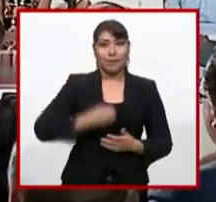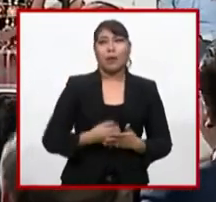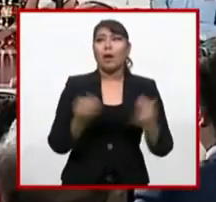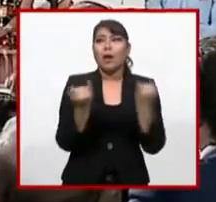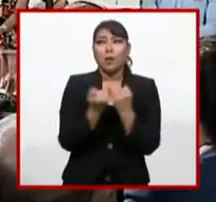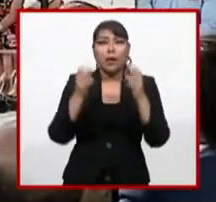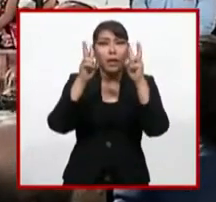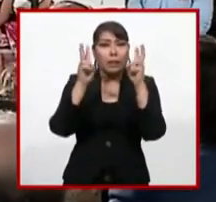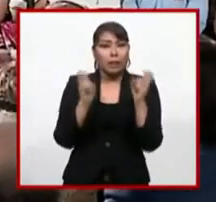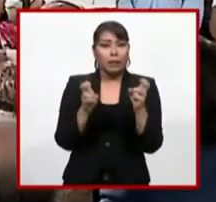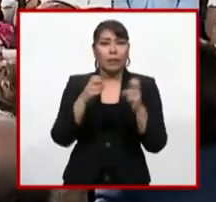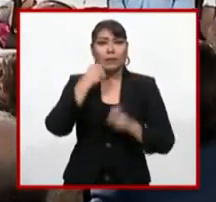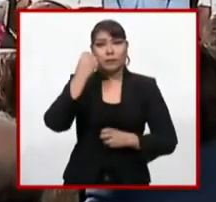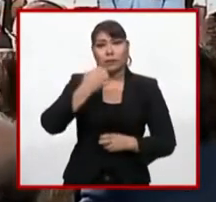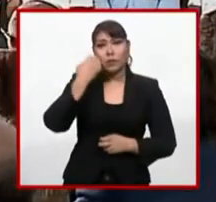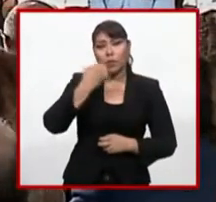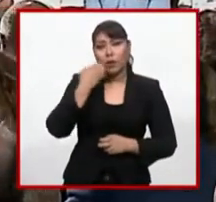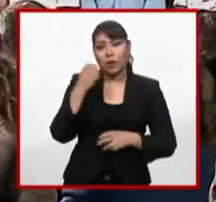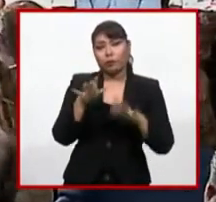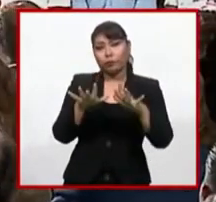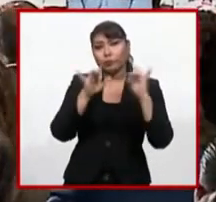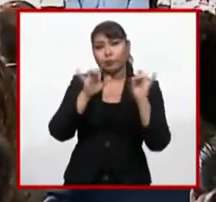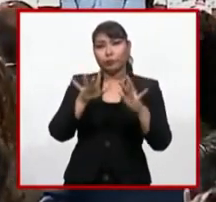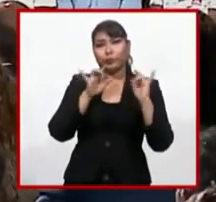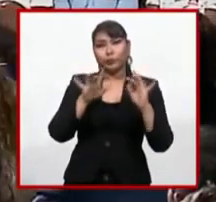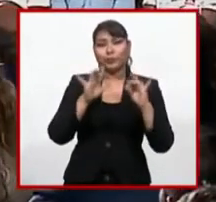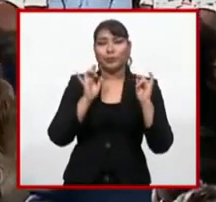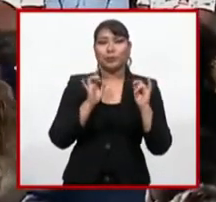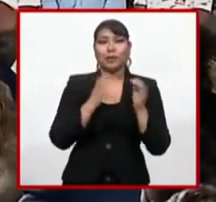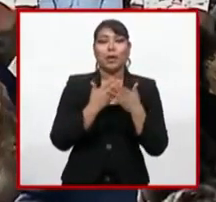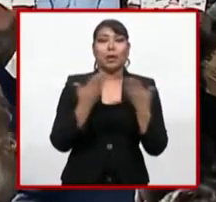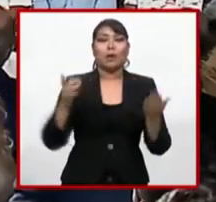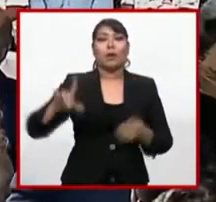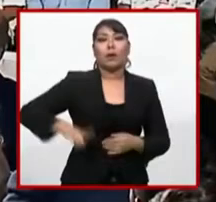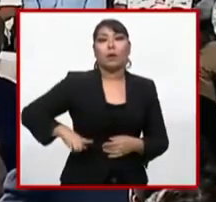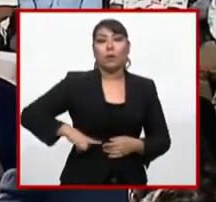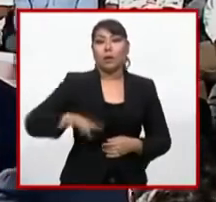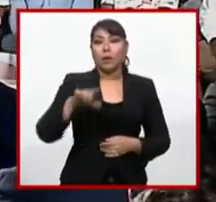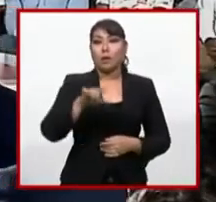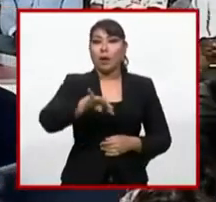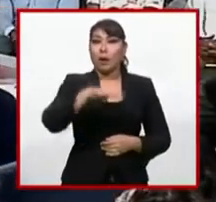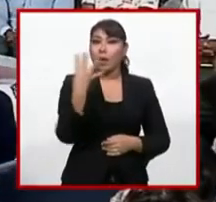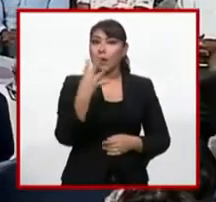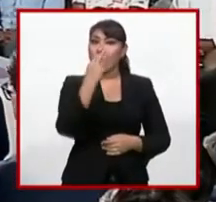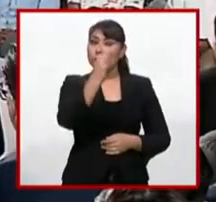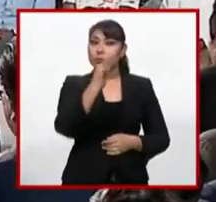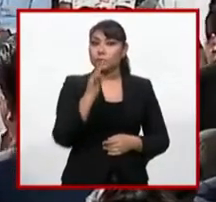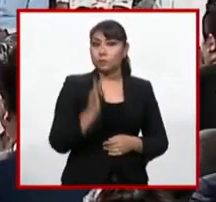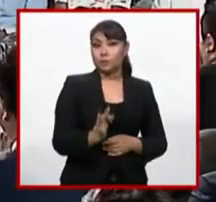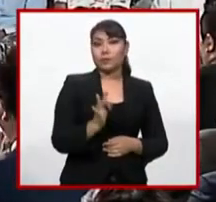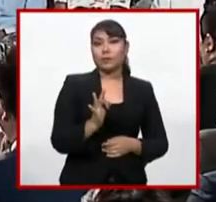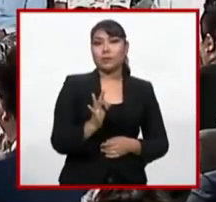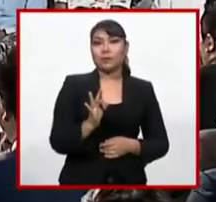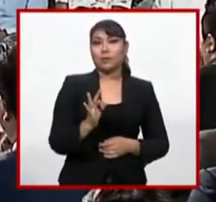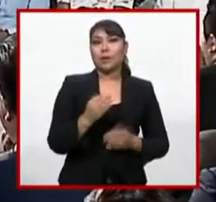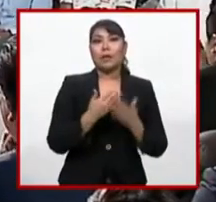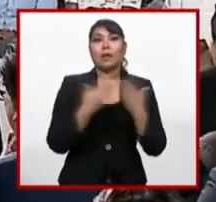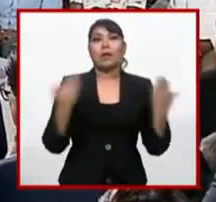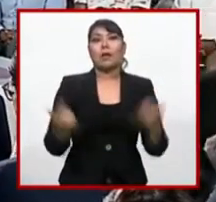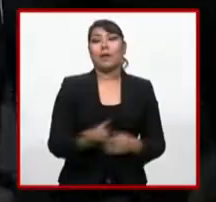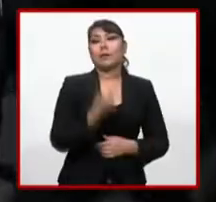escolar, quiero decirles que mi gobierno la recibió en 14% y ahora estamos en